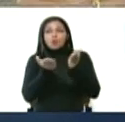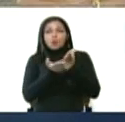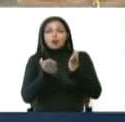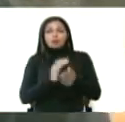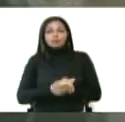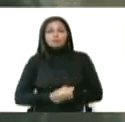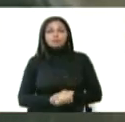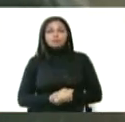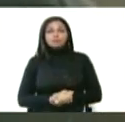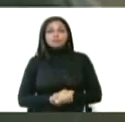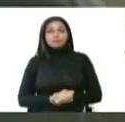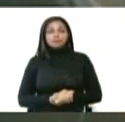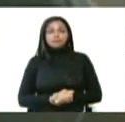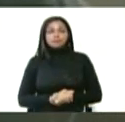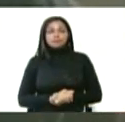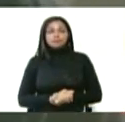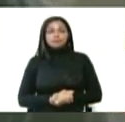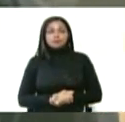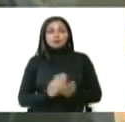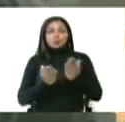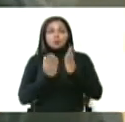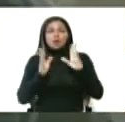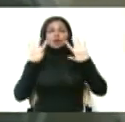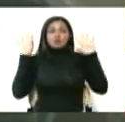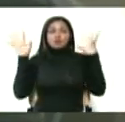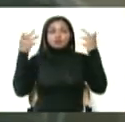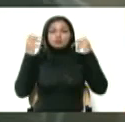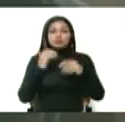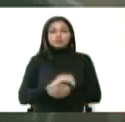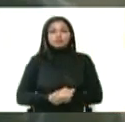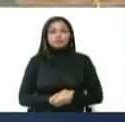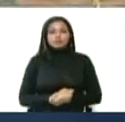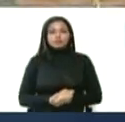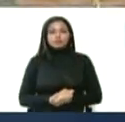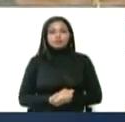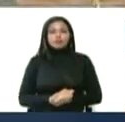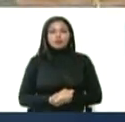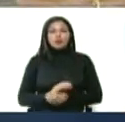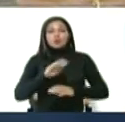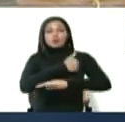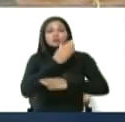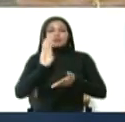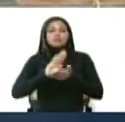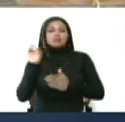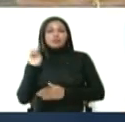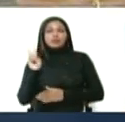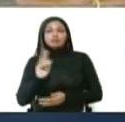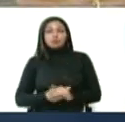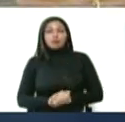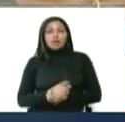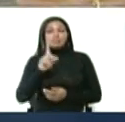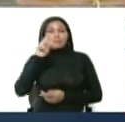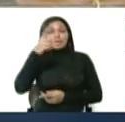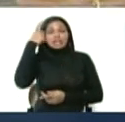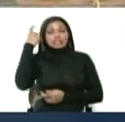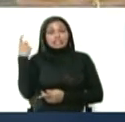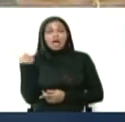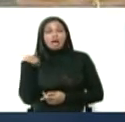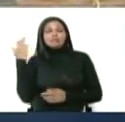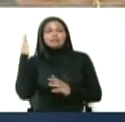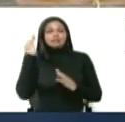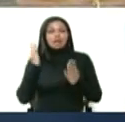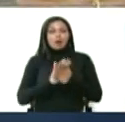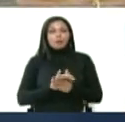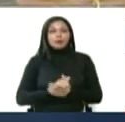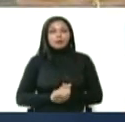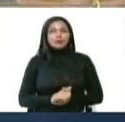Racetti. Gloriosa escuela de la UCB. Y además es psiquiatra. Es